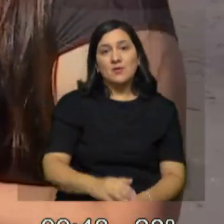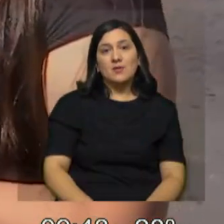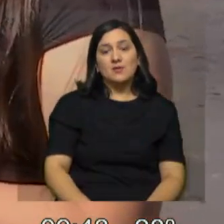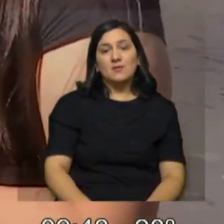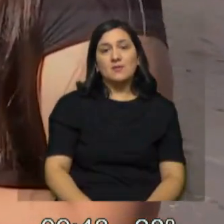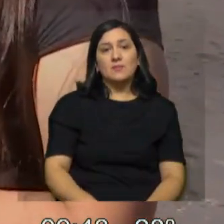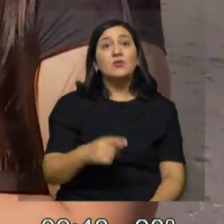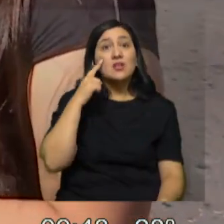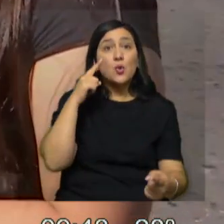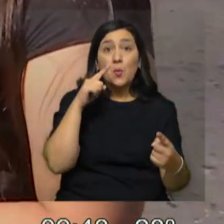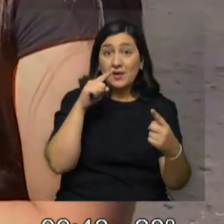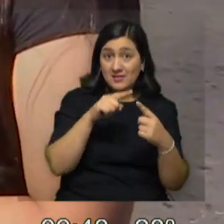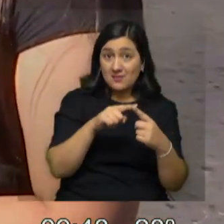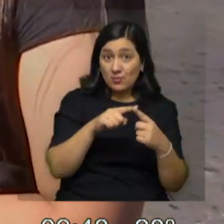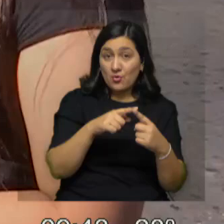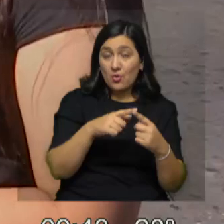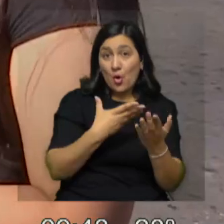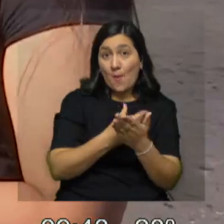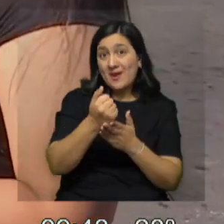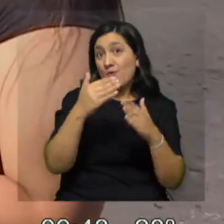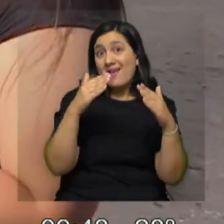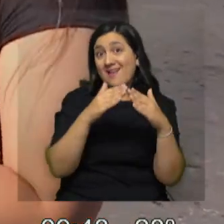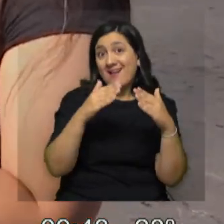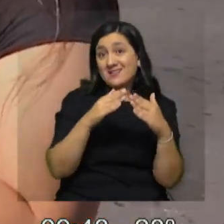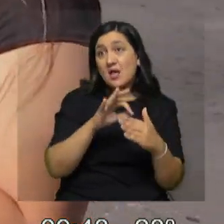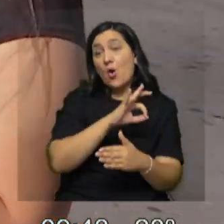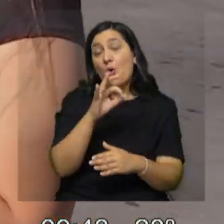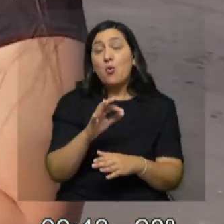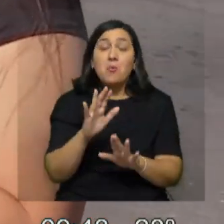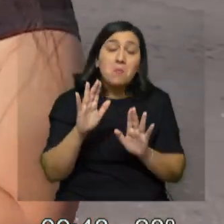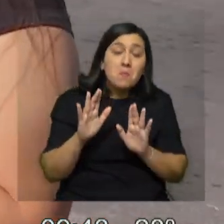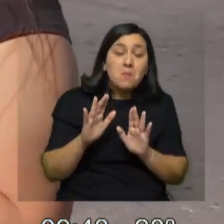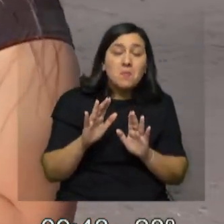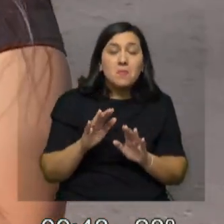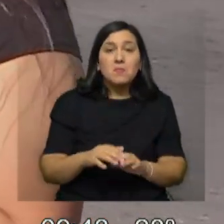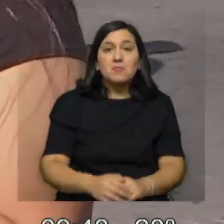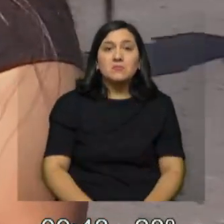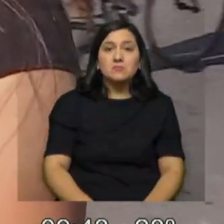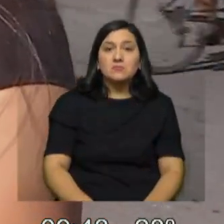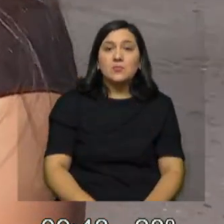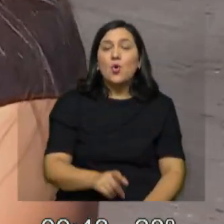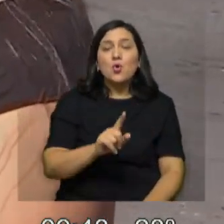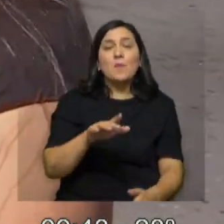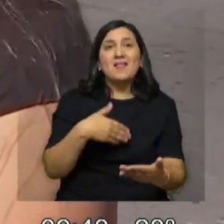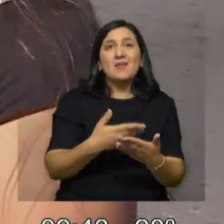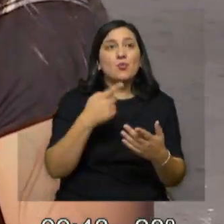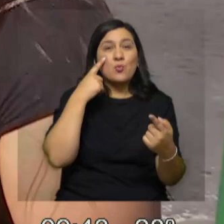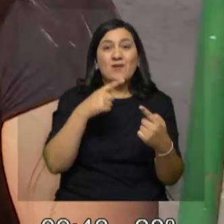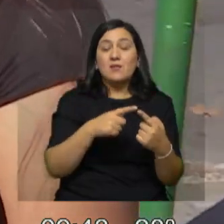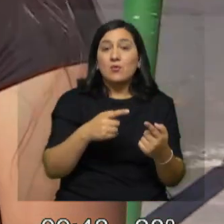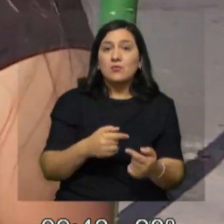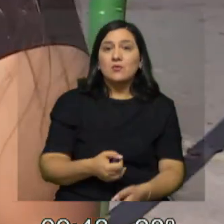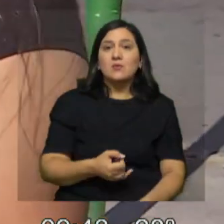como un objetivo a corto plazo o quizás si en algún momento pinta, se da, estaría de más o no lo planteamos como un objetivo o sí?